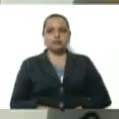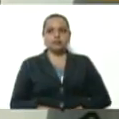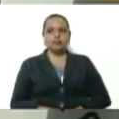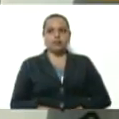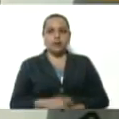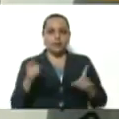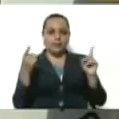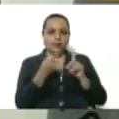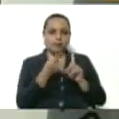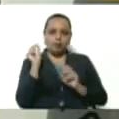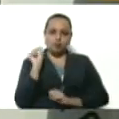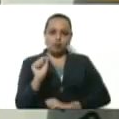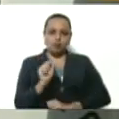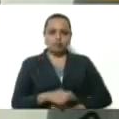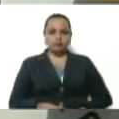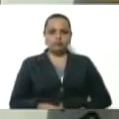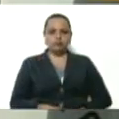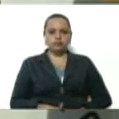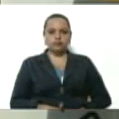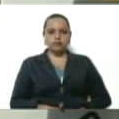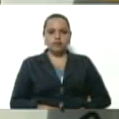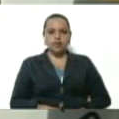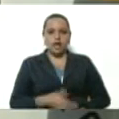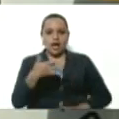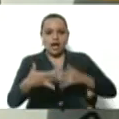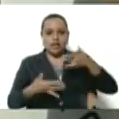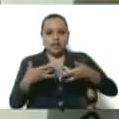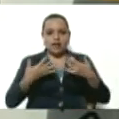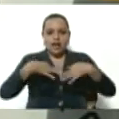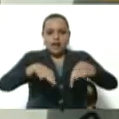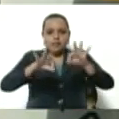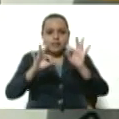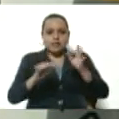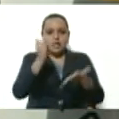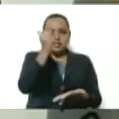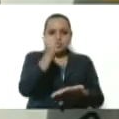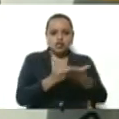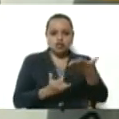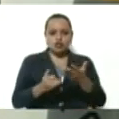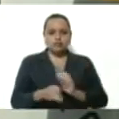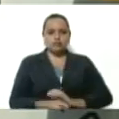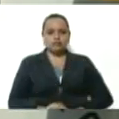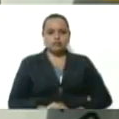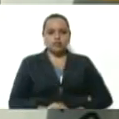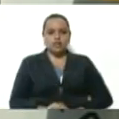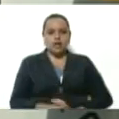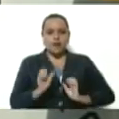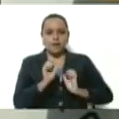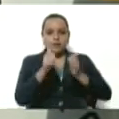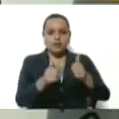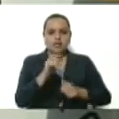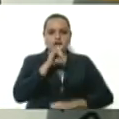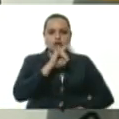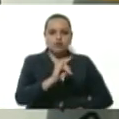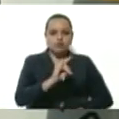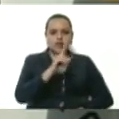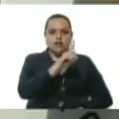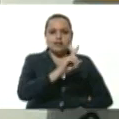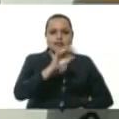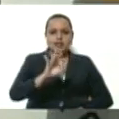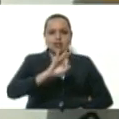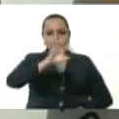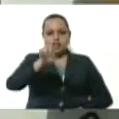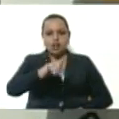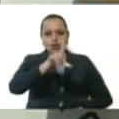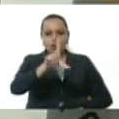Primer punto, jornada especial del registro electoral, del lunes 13 de julio al